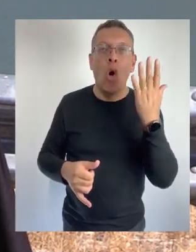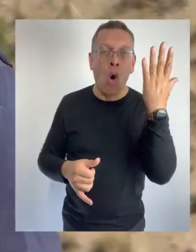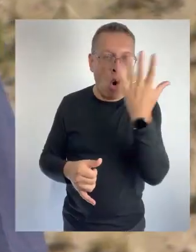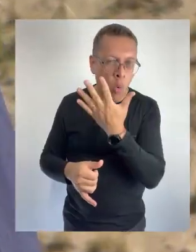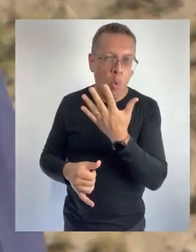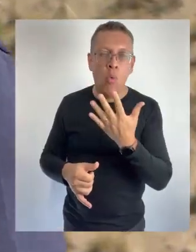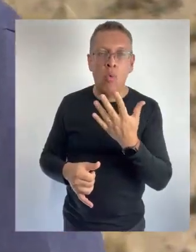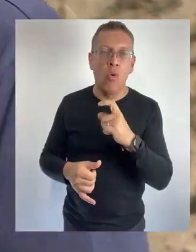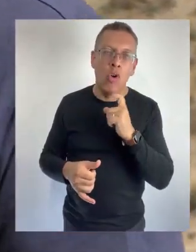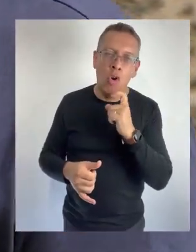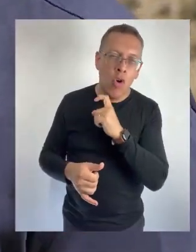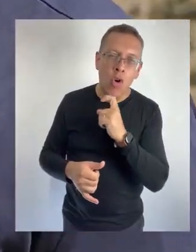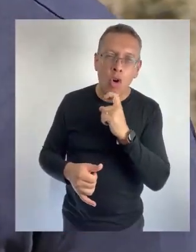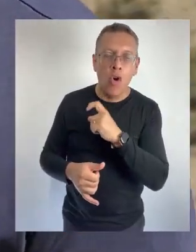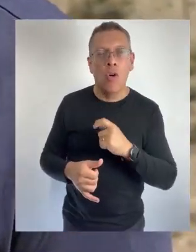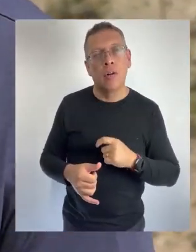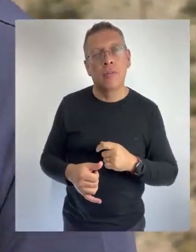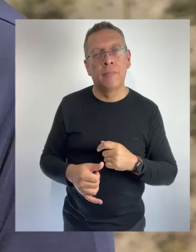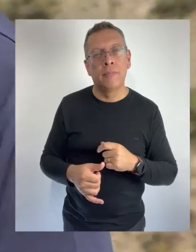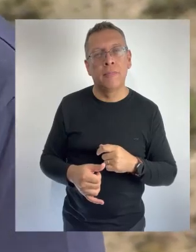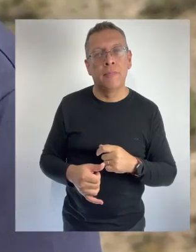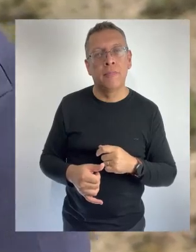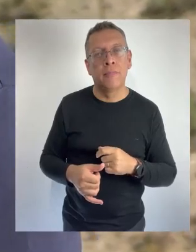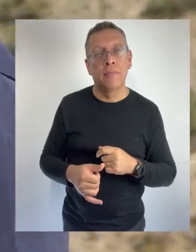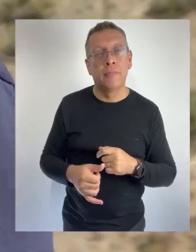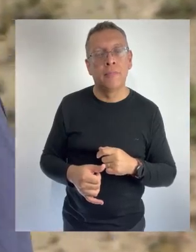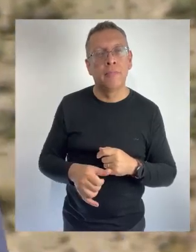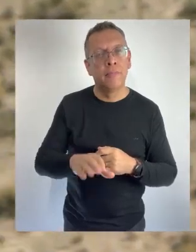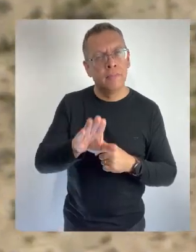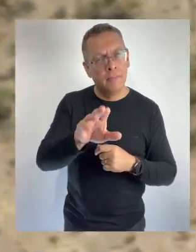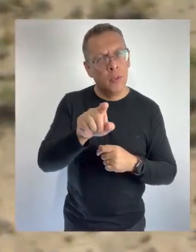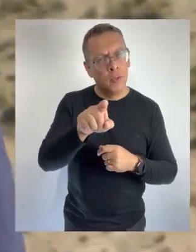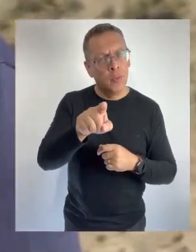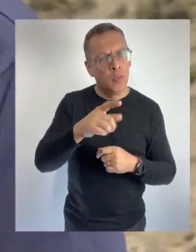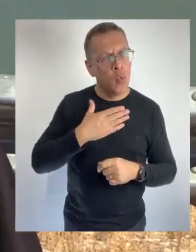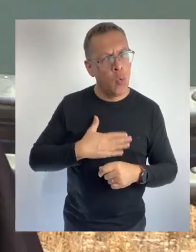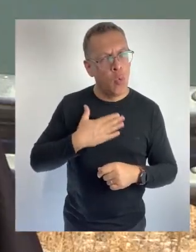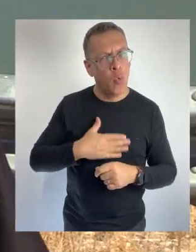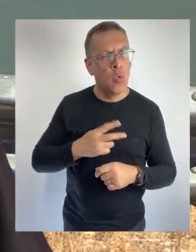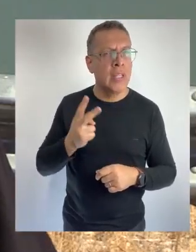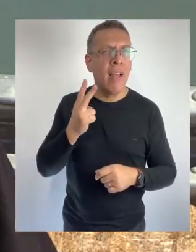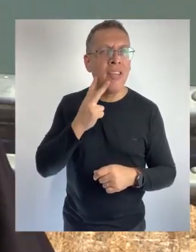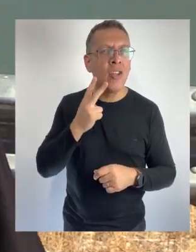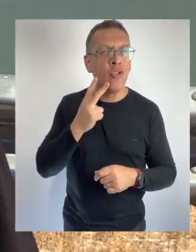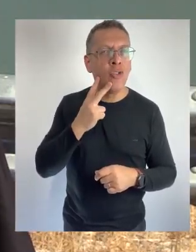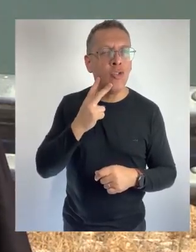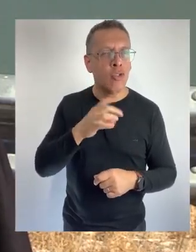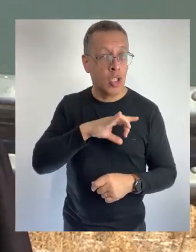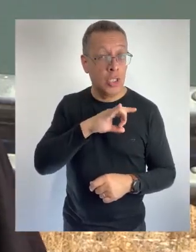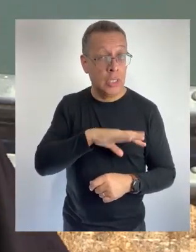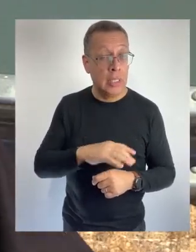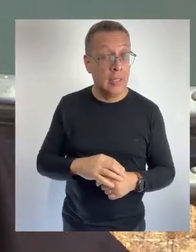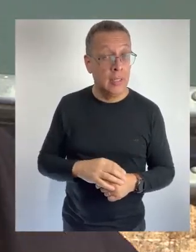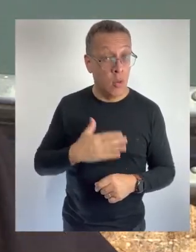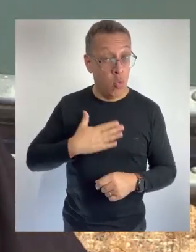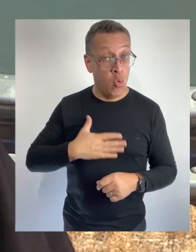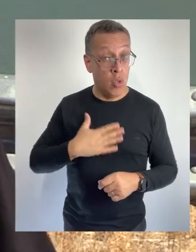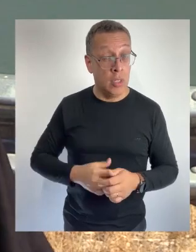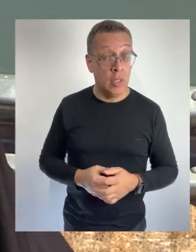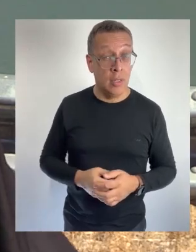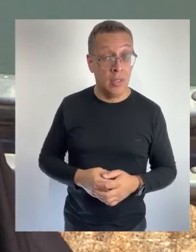pescado. Ya. ¿Y qué te gustó el vino chileno? ¿Tú que eres francés? Porque dicen que los mejores vinos... El